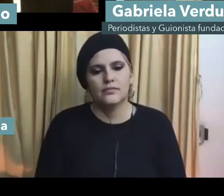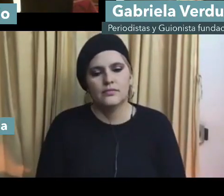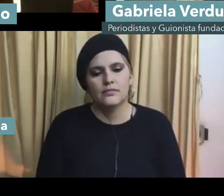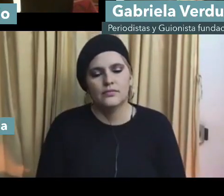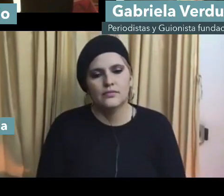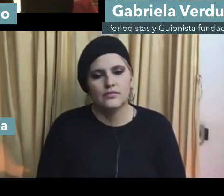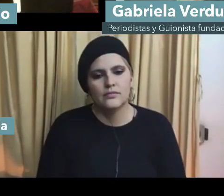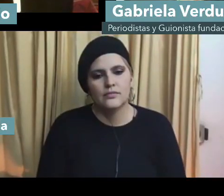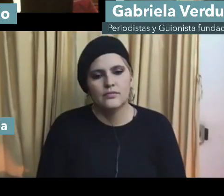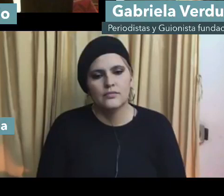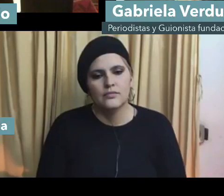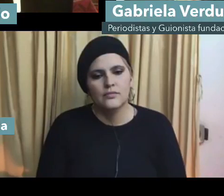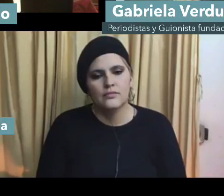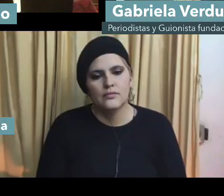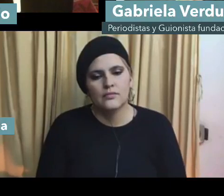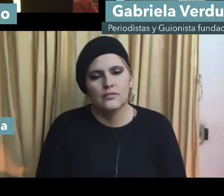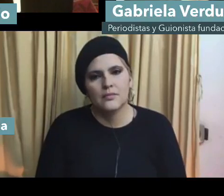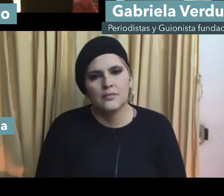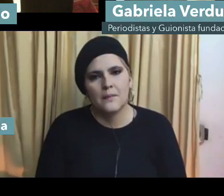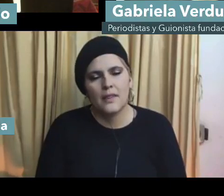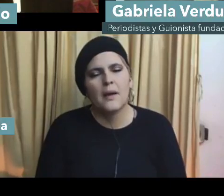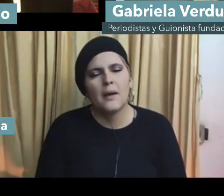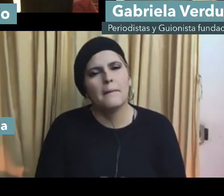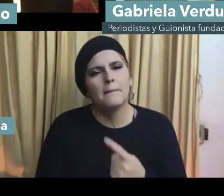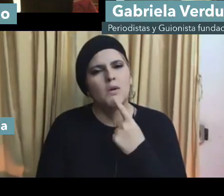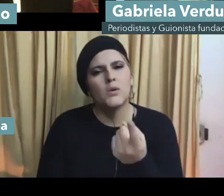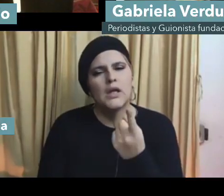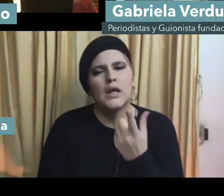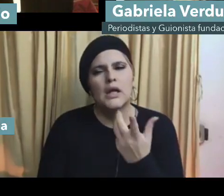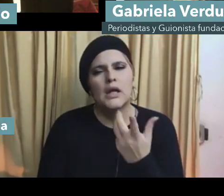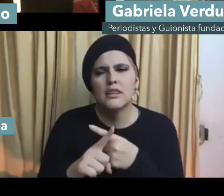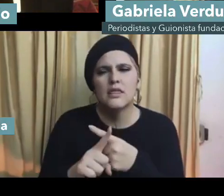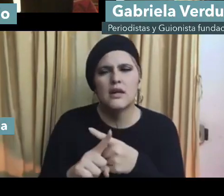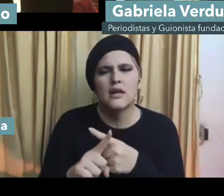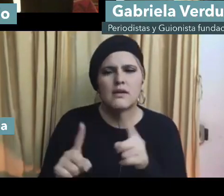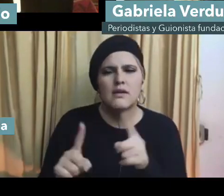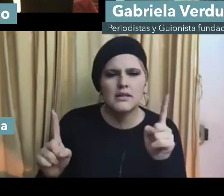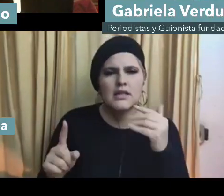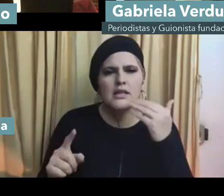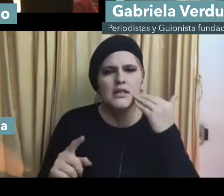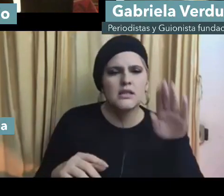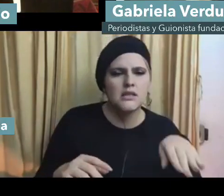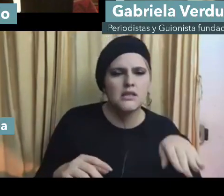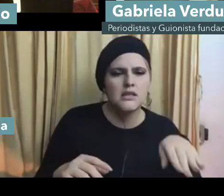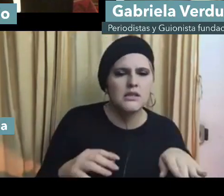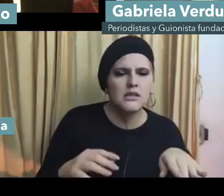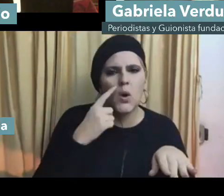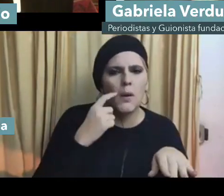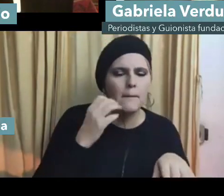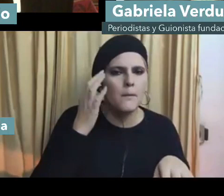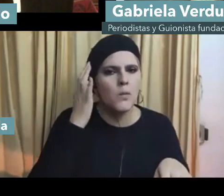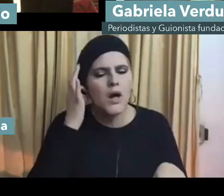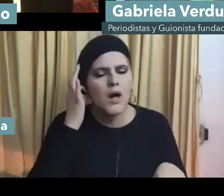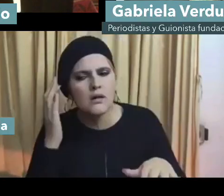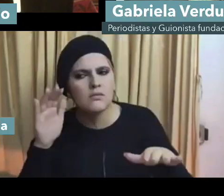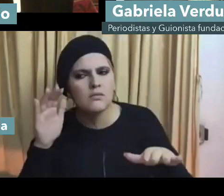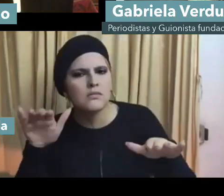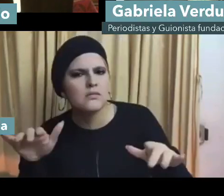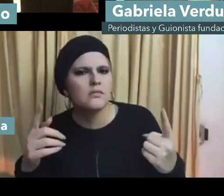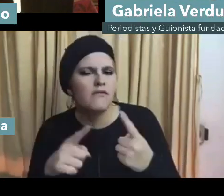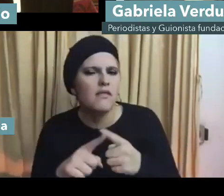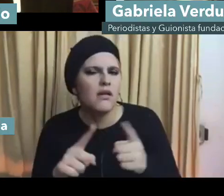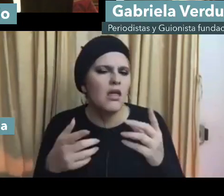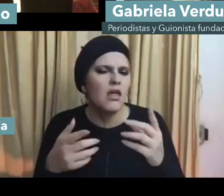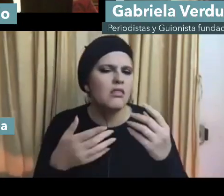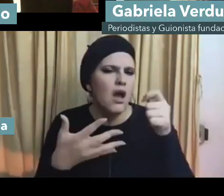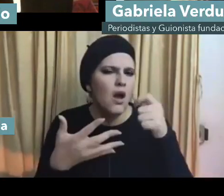¿existen diferencias en la sintomatología entre niños y niñas ante el diagnóstico de autismo, algo que tú